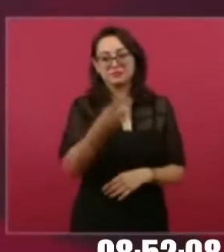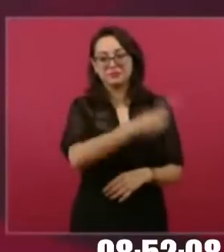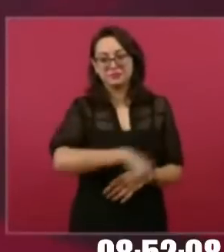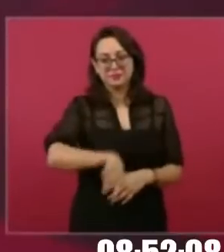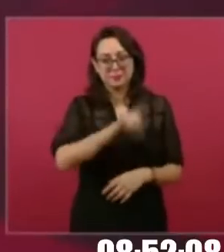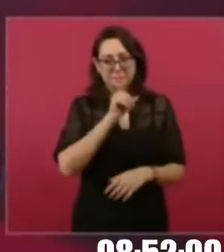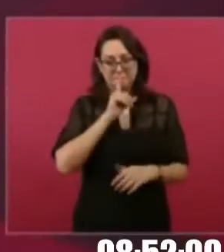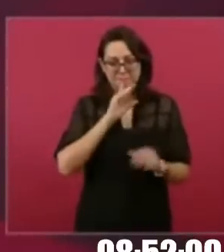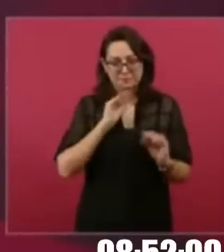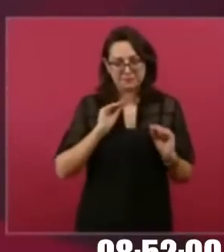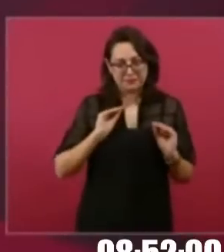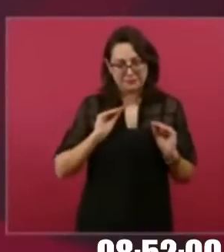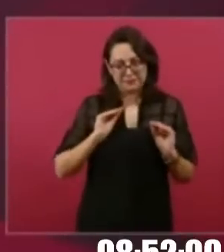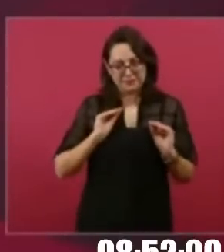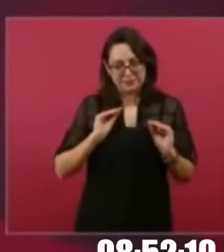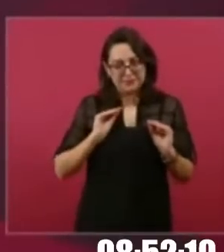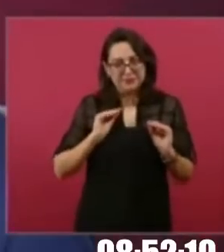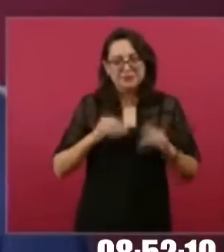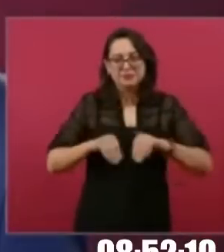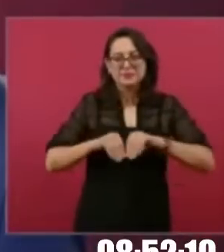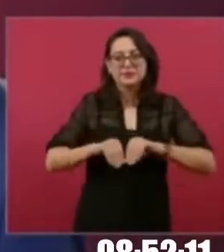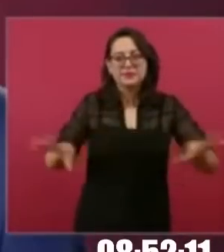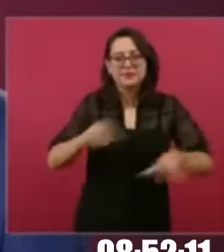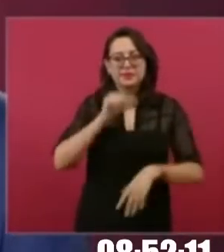que no es nota